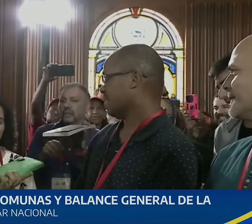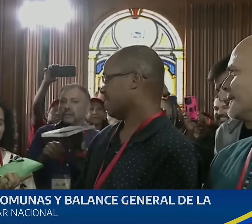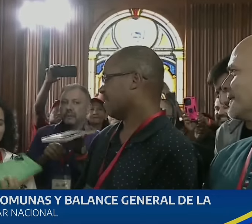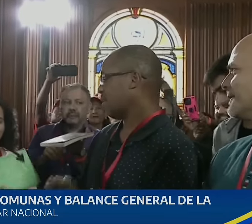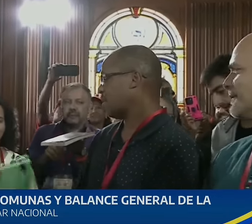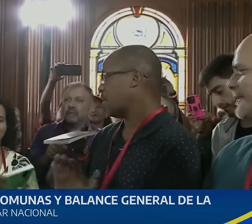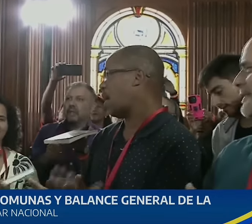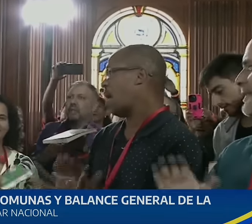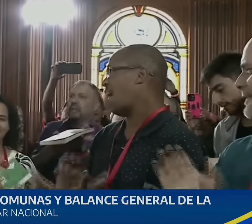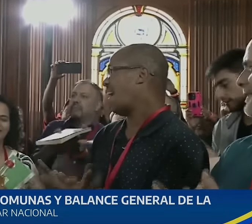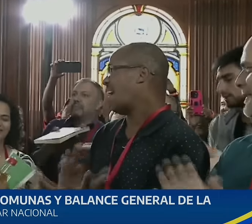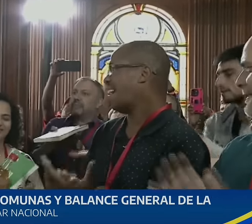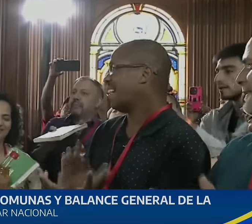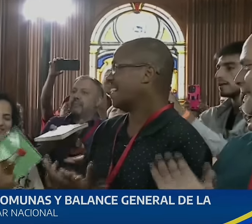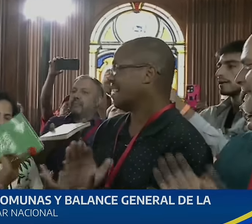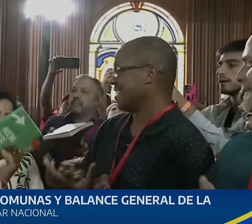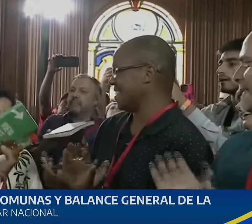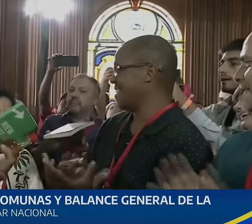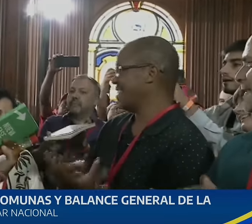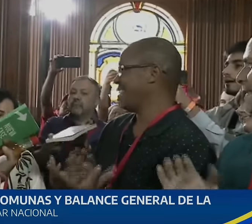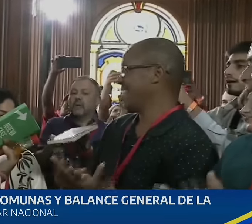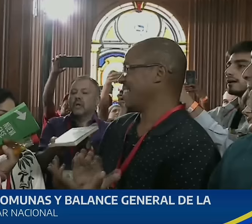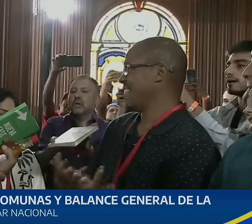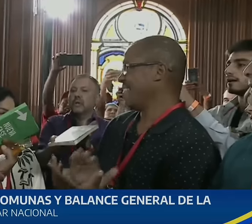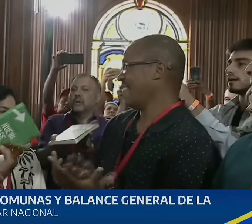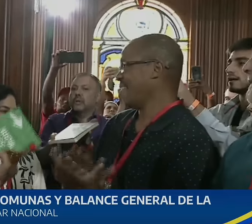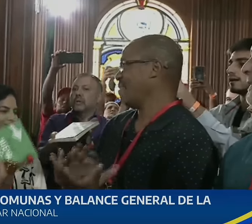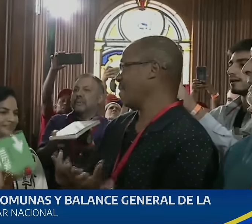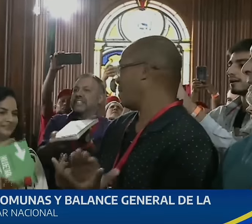por y para el pueblo. Vamos a seguir escuchando acá